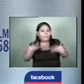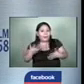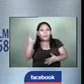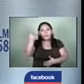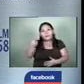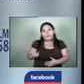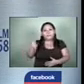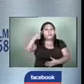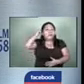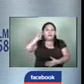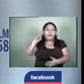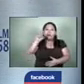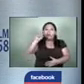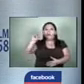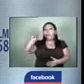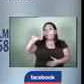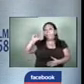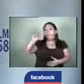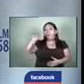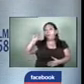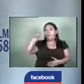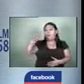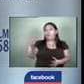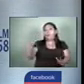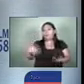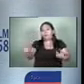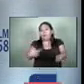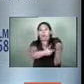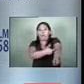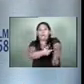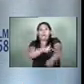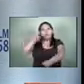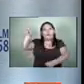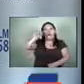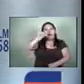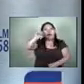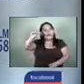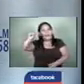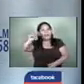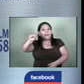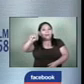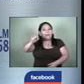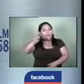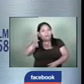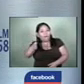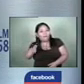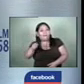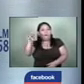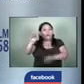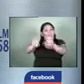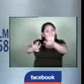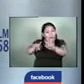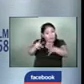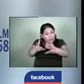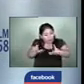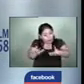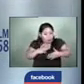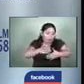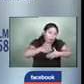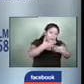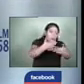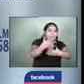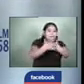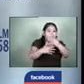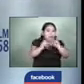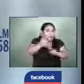Rivas, quien está ingresado en el hospital Amatepec del Seguro Social. Si usted desea extender una mano amiga, puede